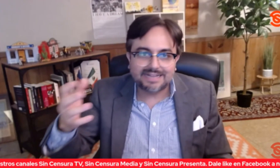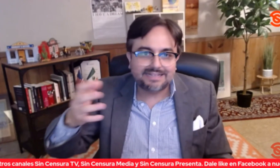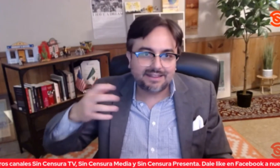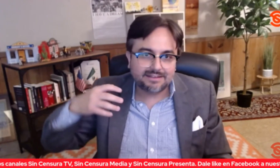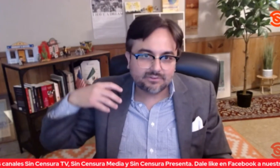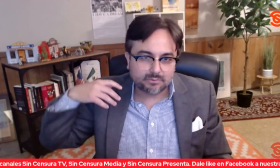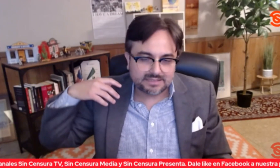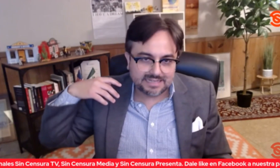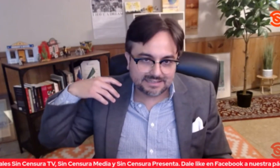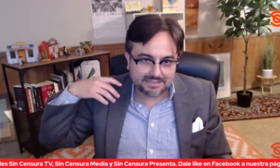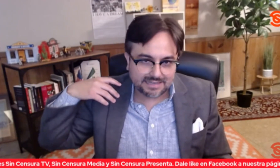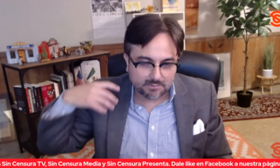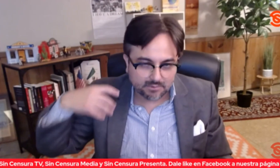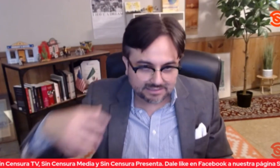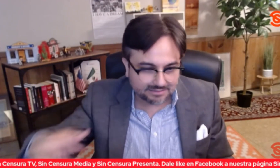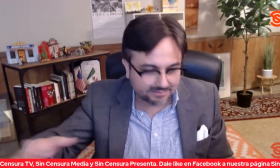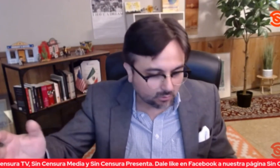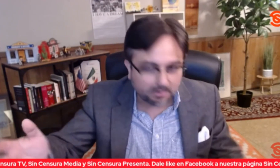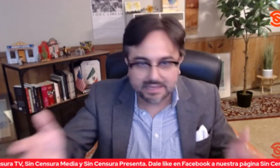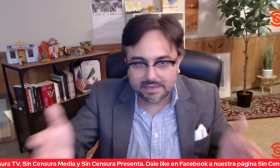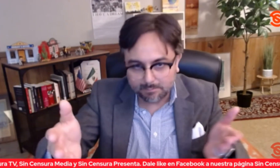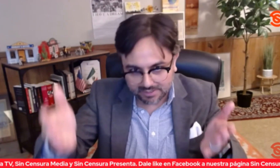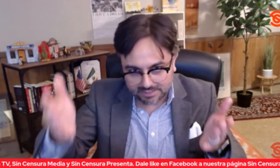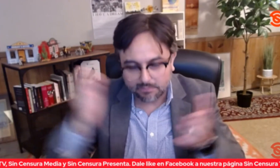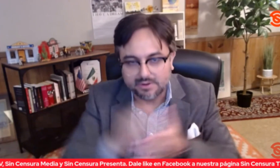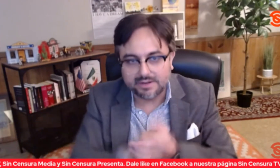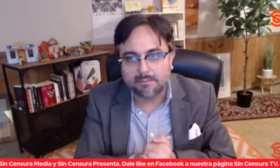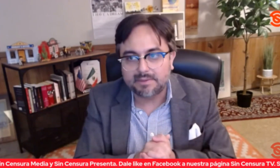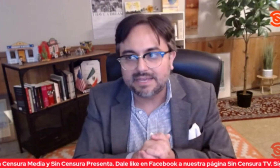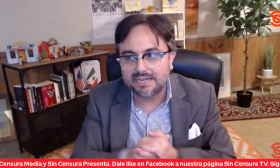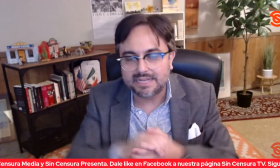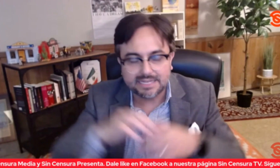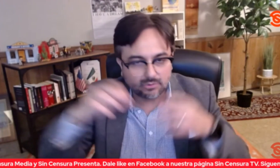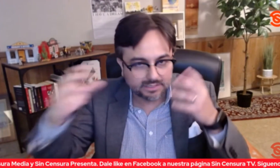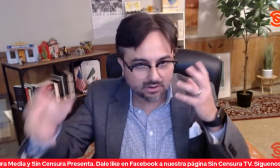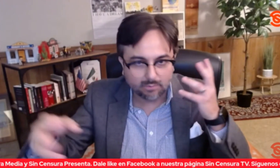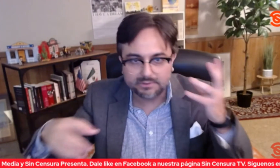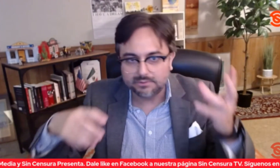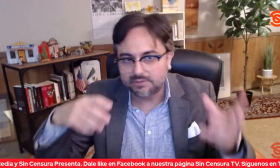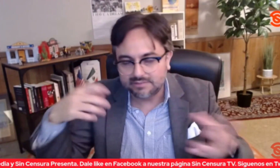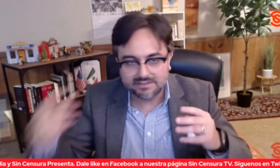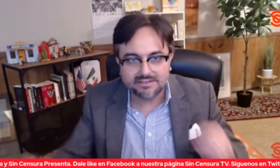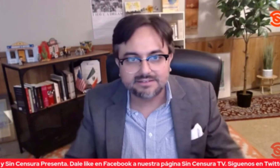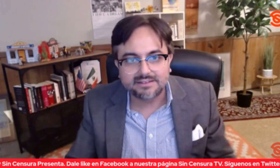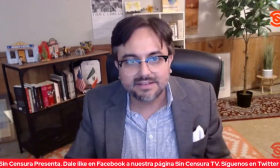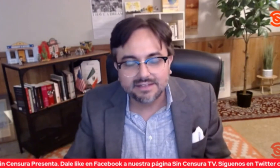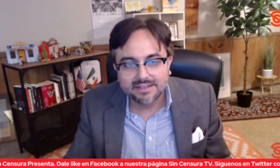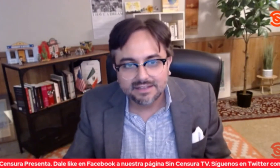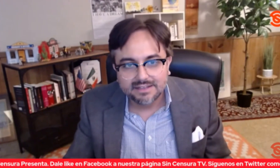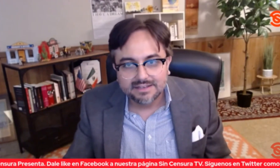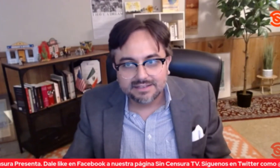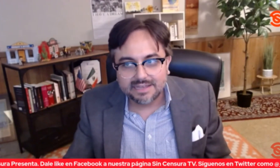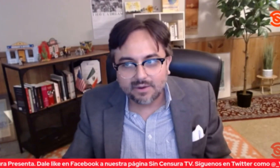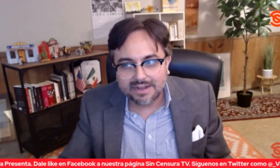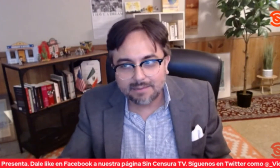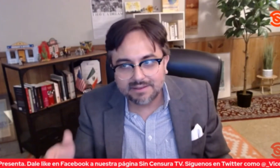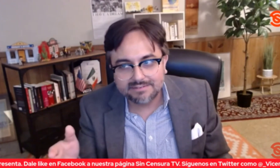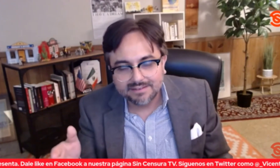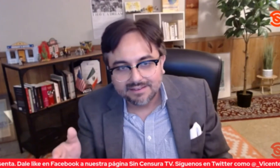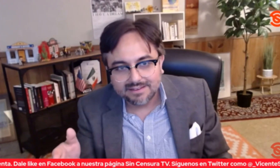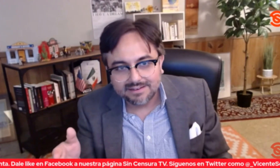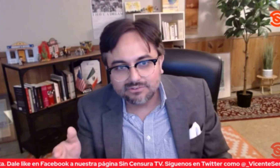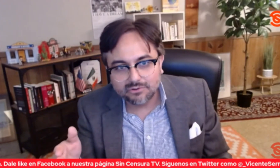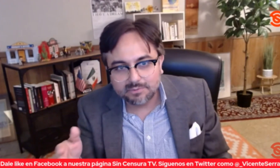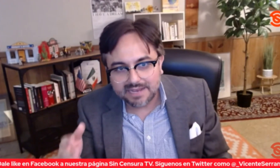una cantidad exorbitante de camionetas que acompañaban, por ejemplo, a Enrique Peña Nieto, helicópteros, etcétera, etcétera, y ahora nada